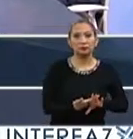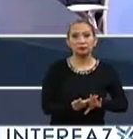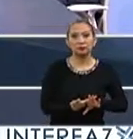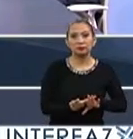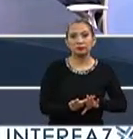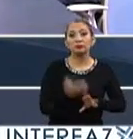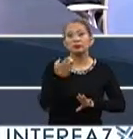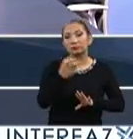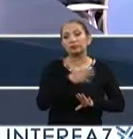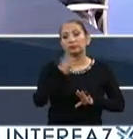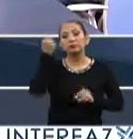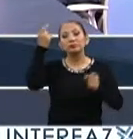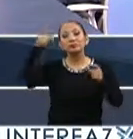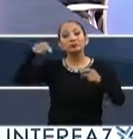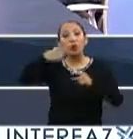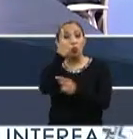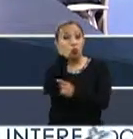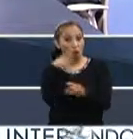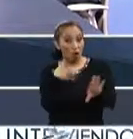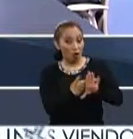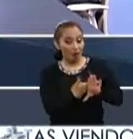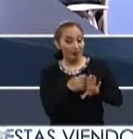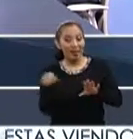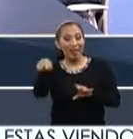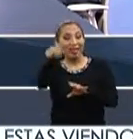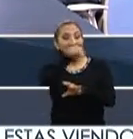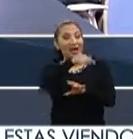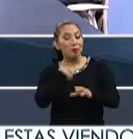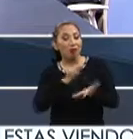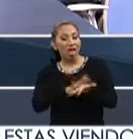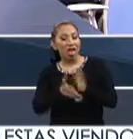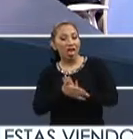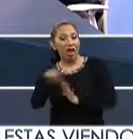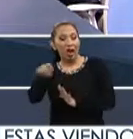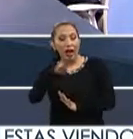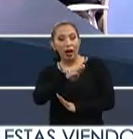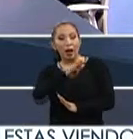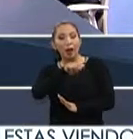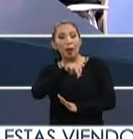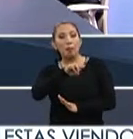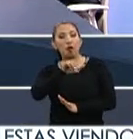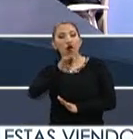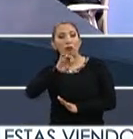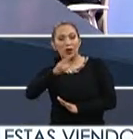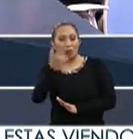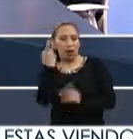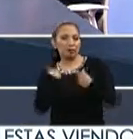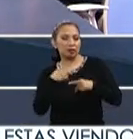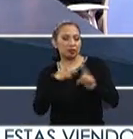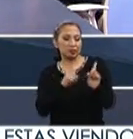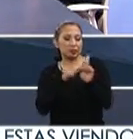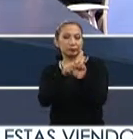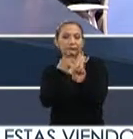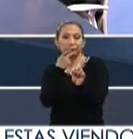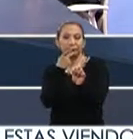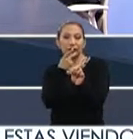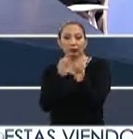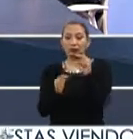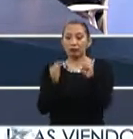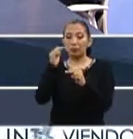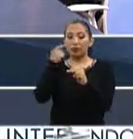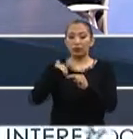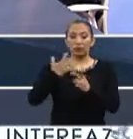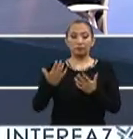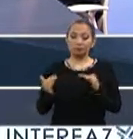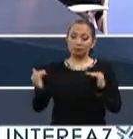Pero para eso hay varios actores, no solo uno. Y en realidad el moving, ¿no?, puede empezar con una sola persona. Por ejemplo, hablemos de jerarquías, quien